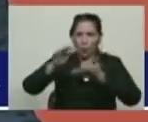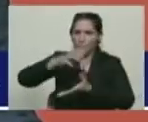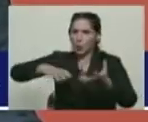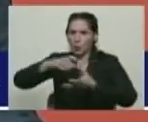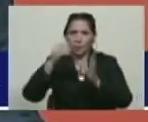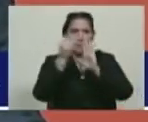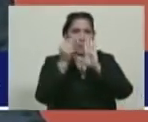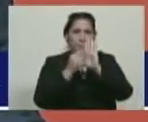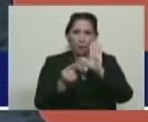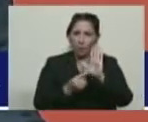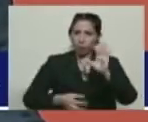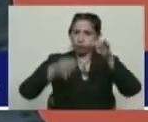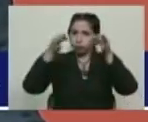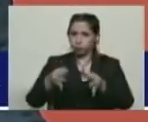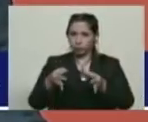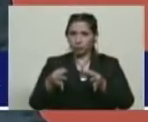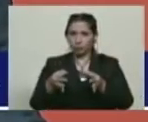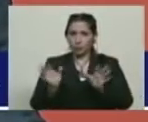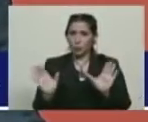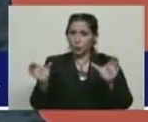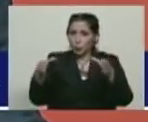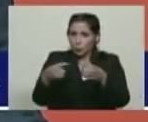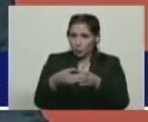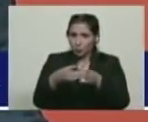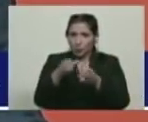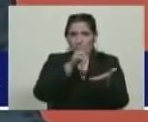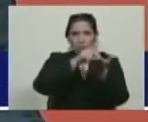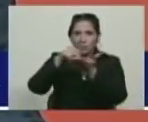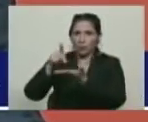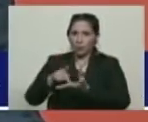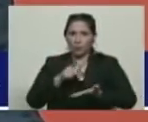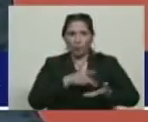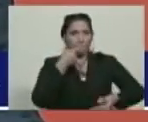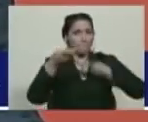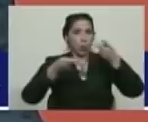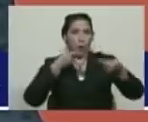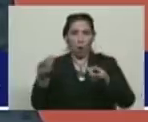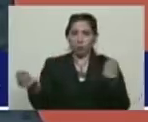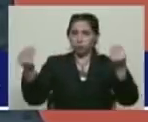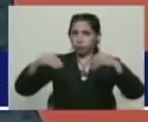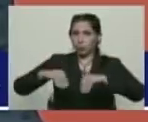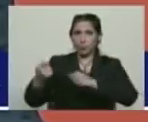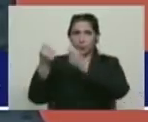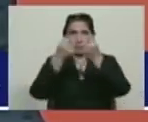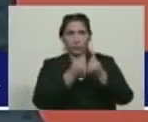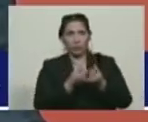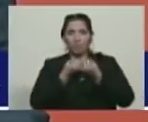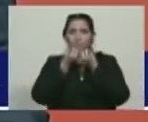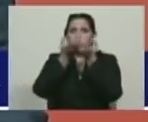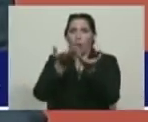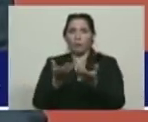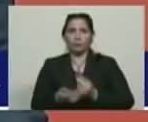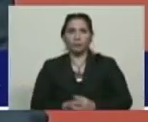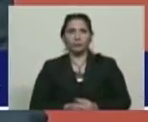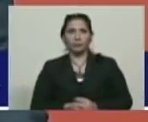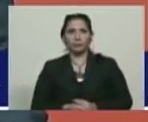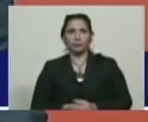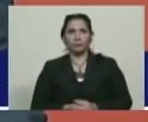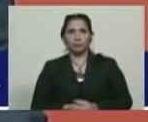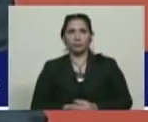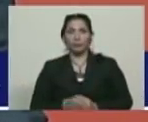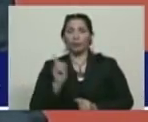concretos que los sectores que participaban en la política de precios acordados expresaban inclusive